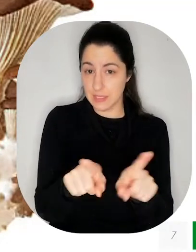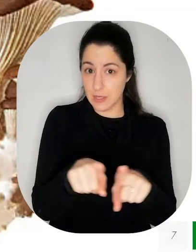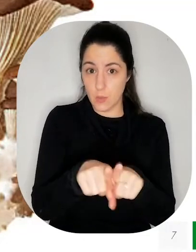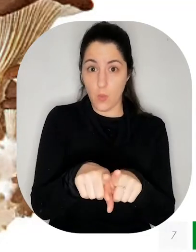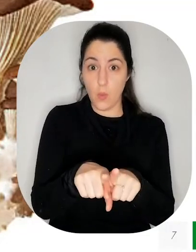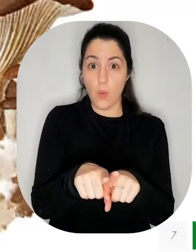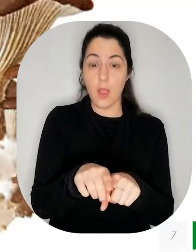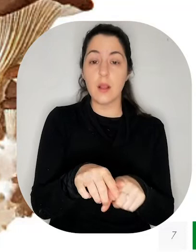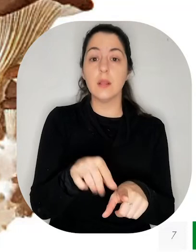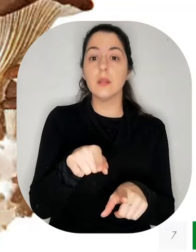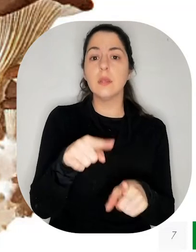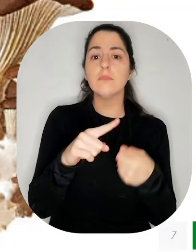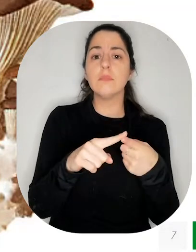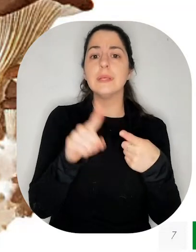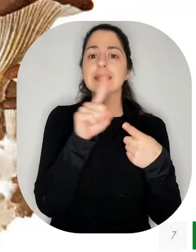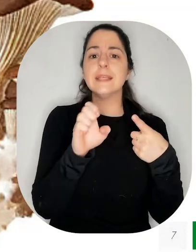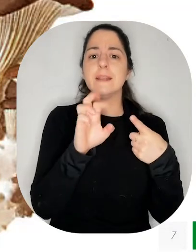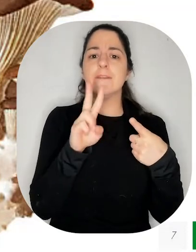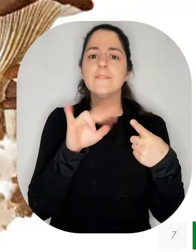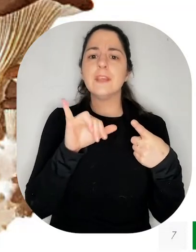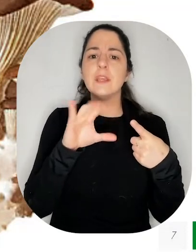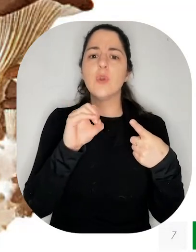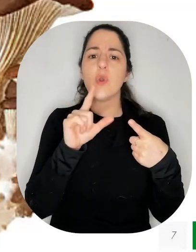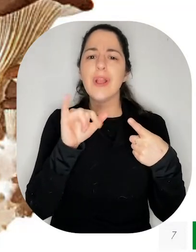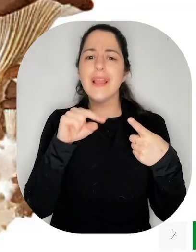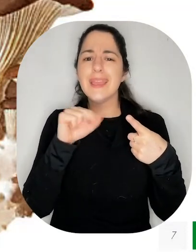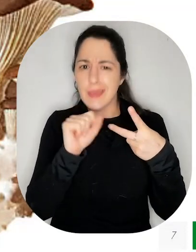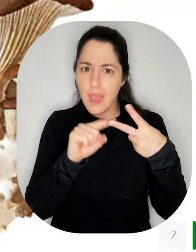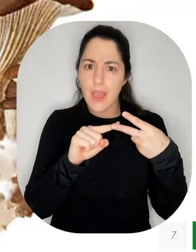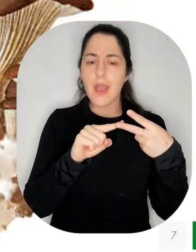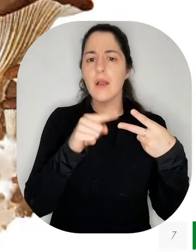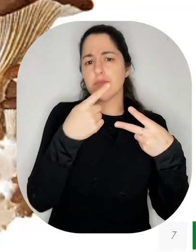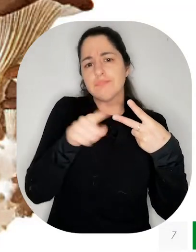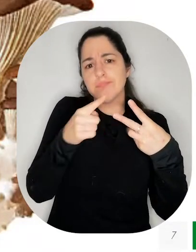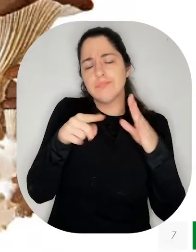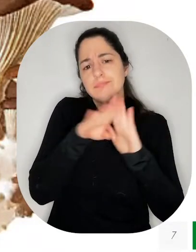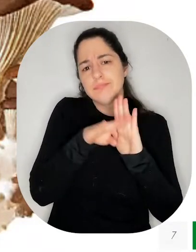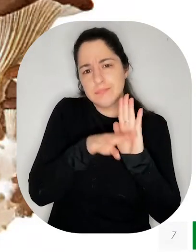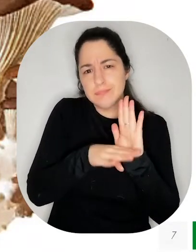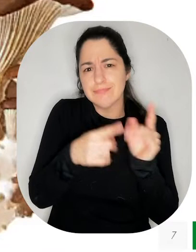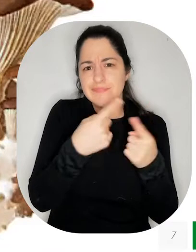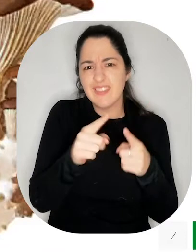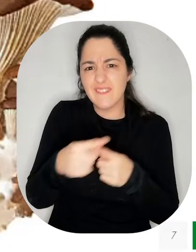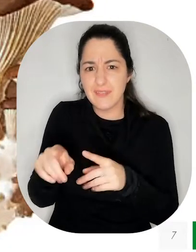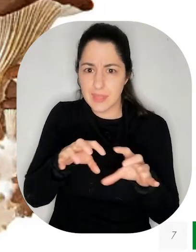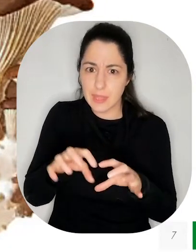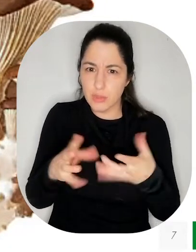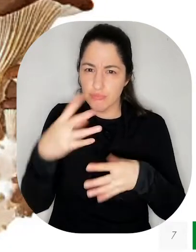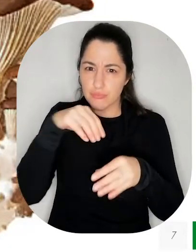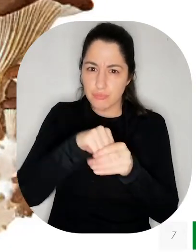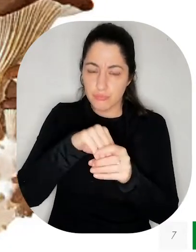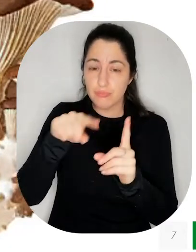anticancerígenas también. Tiene colina, un precursor de la acetilcolina, tiene resveratrol, otro elemento que se ha